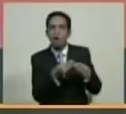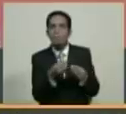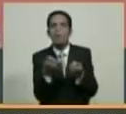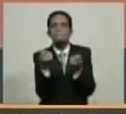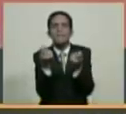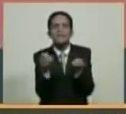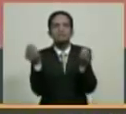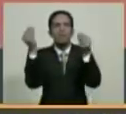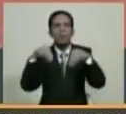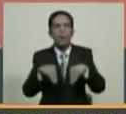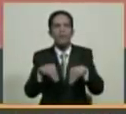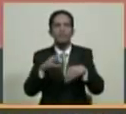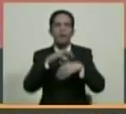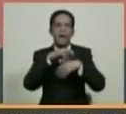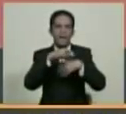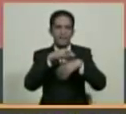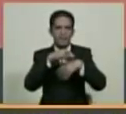acordado